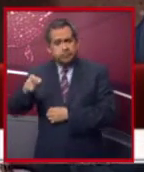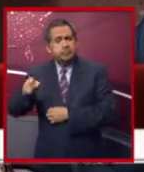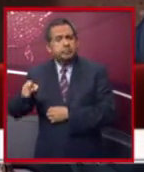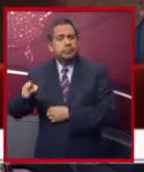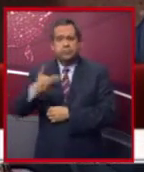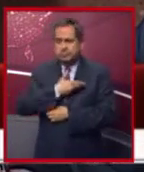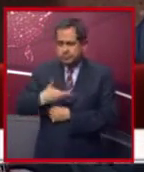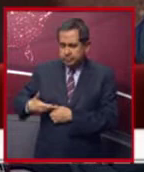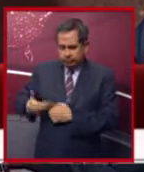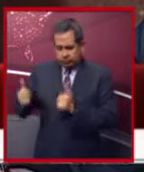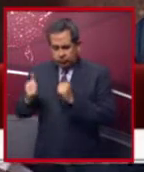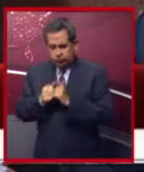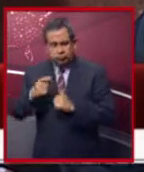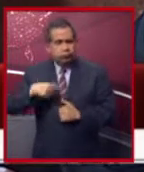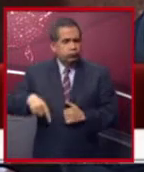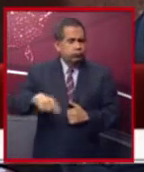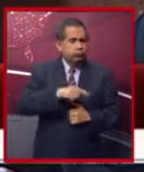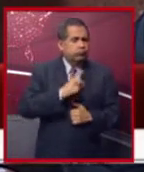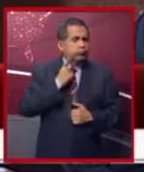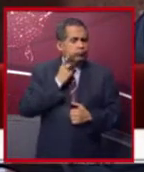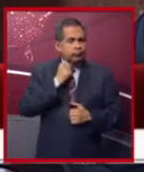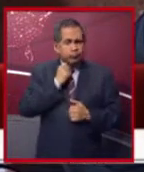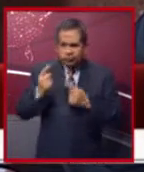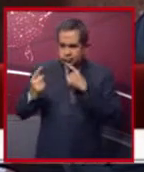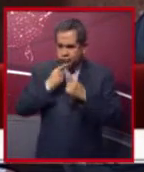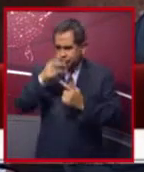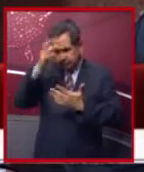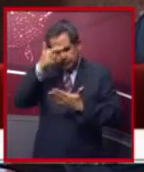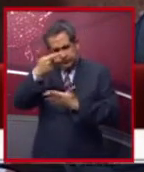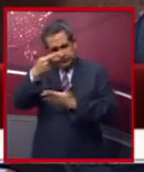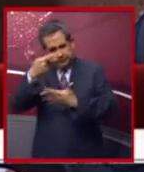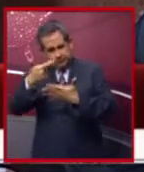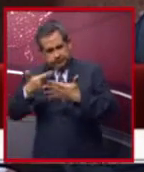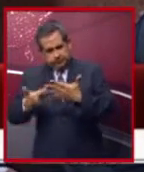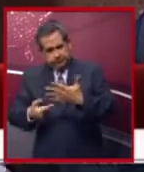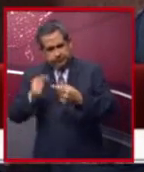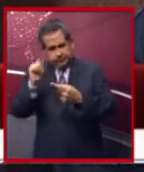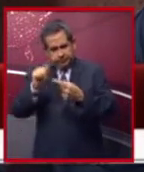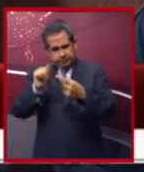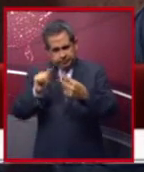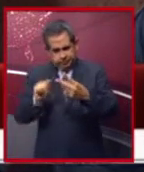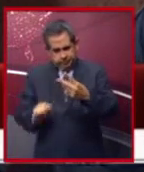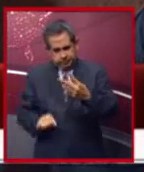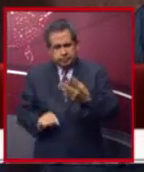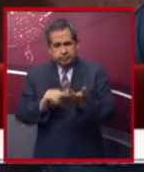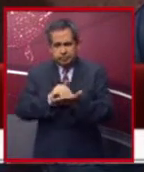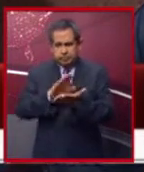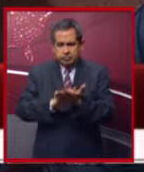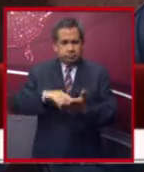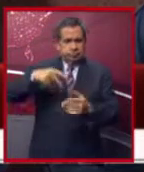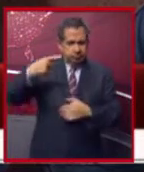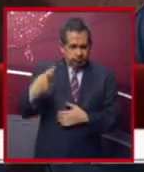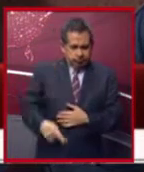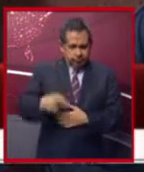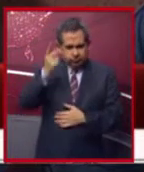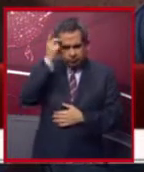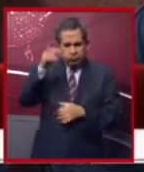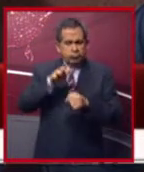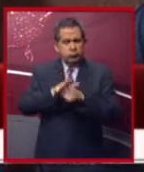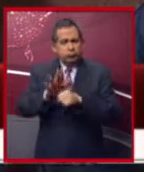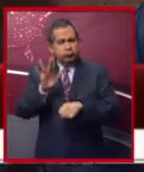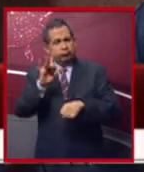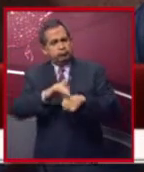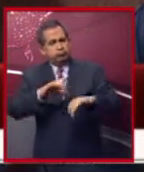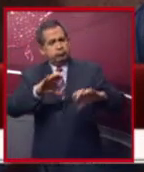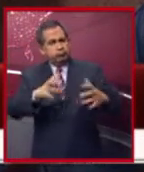Ejecutivo una especie de acuerdo de crear una lista representativa del país de bienes del patrimonio intangible, de bienes